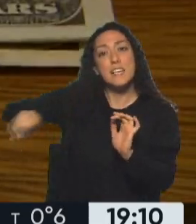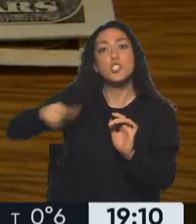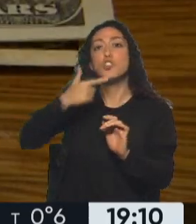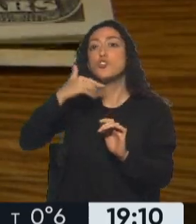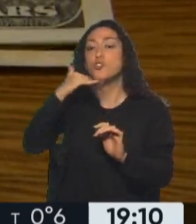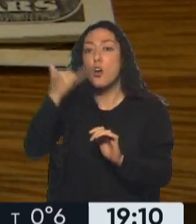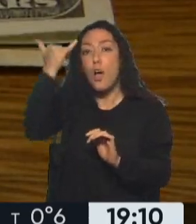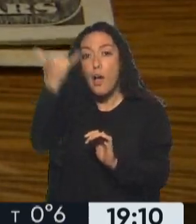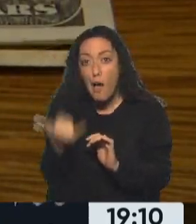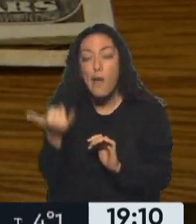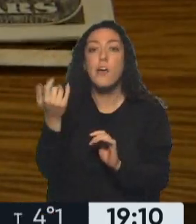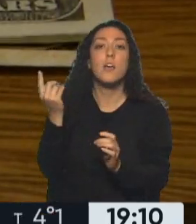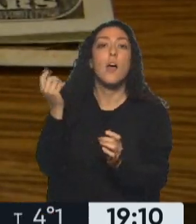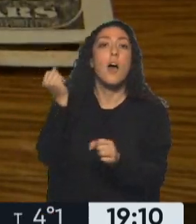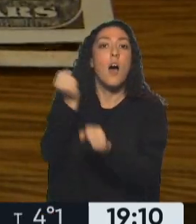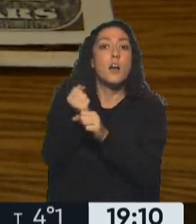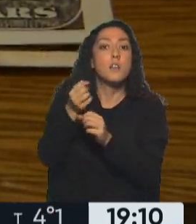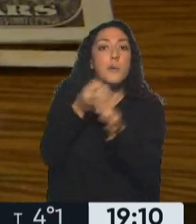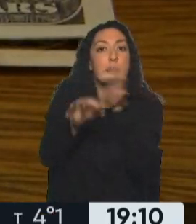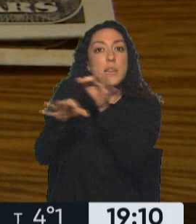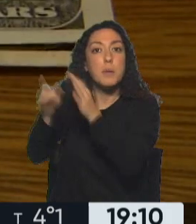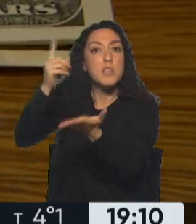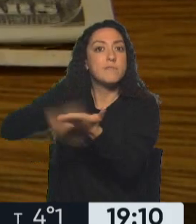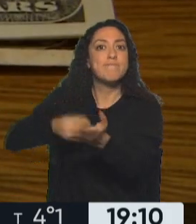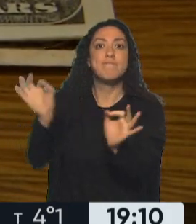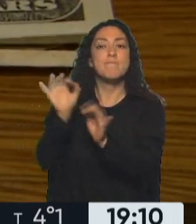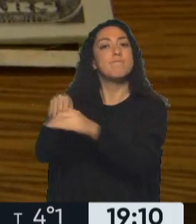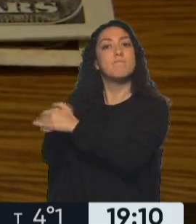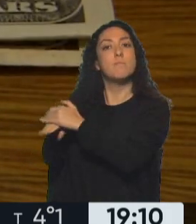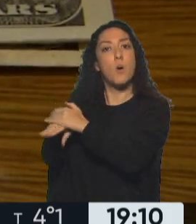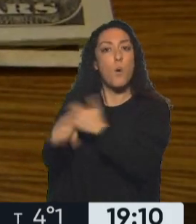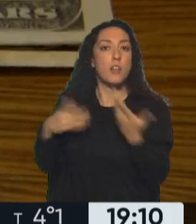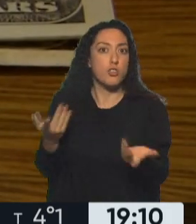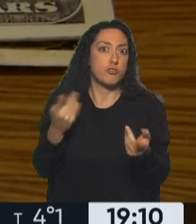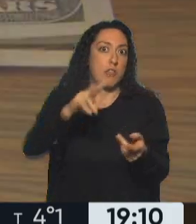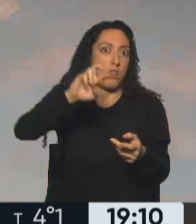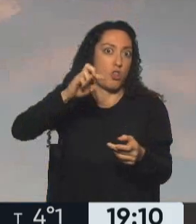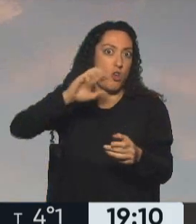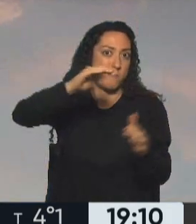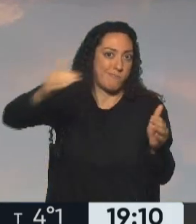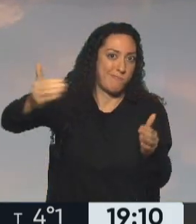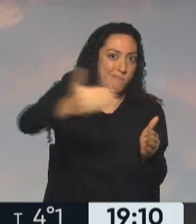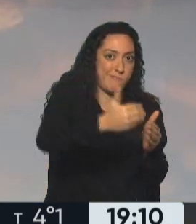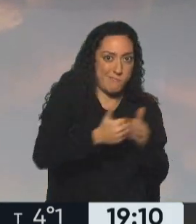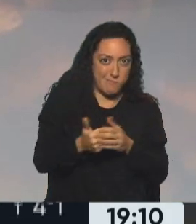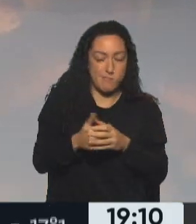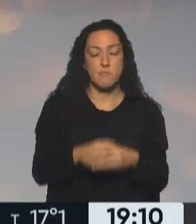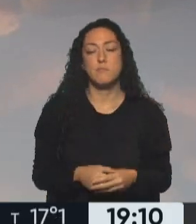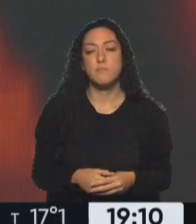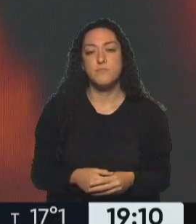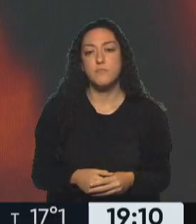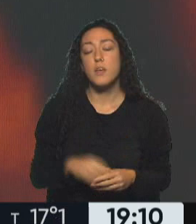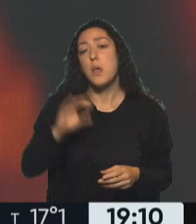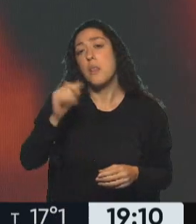no habían tomado la decisión de liquidar y de ingresar esos dólares en el mercado cambiario. Bueno, muy bien, Agustín